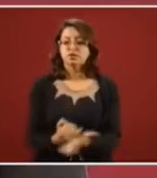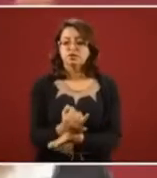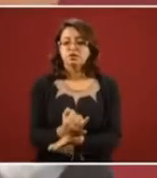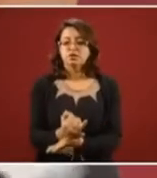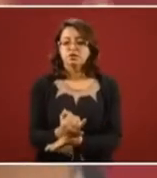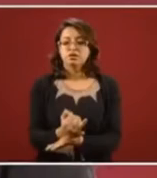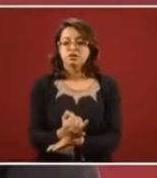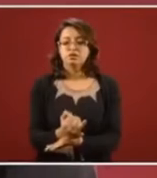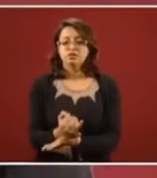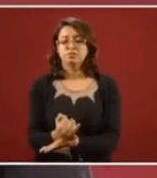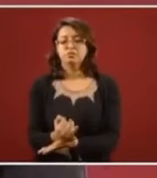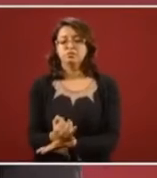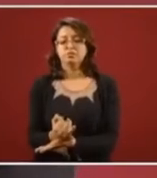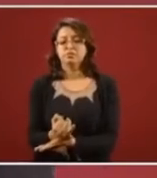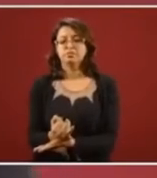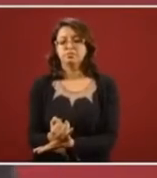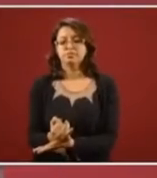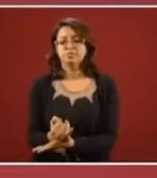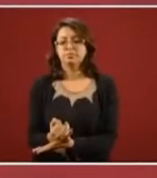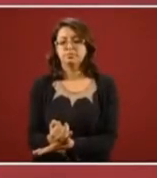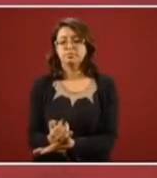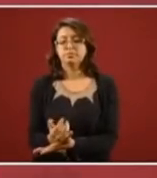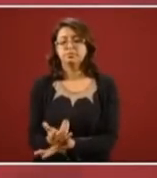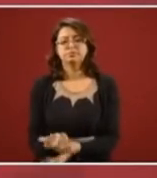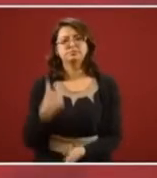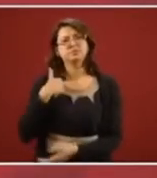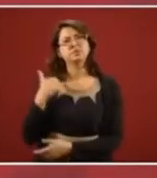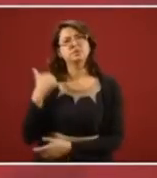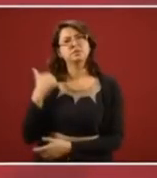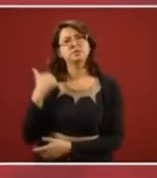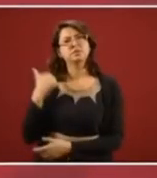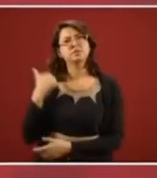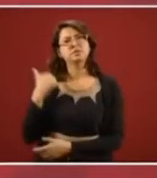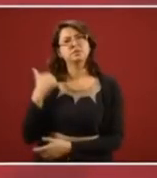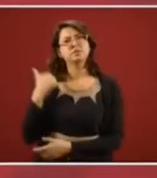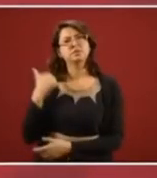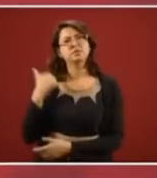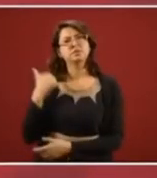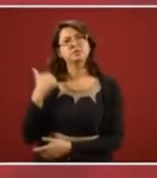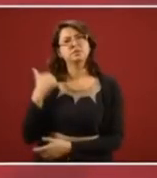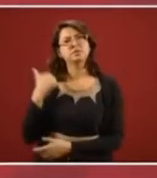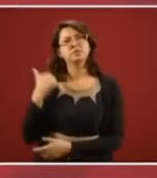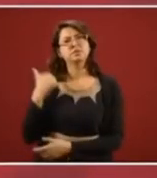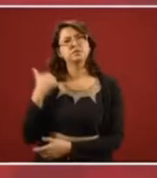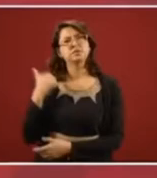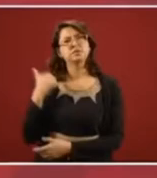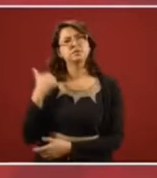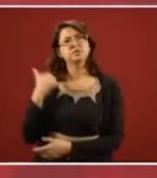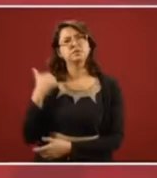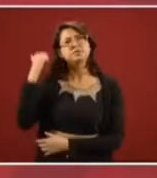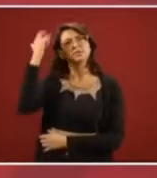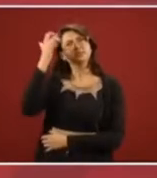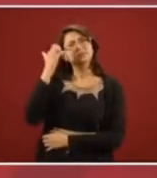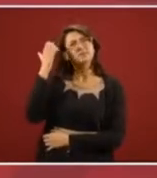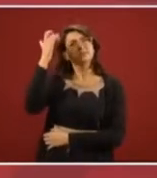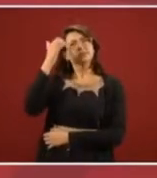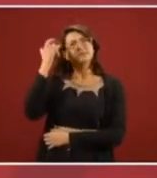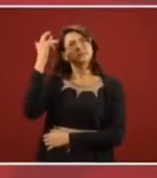porque lo he estado analizando riqueza gea penalicen eta